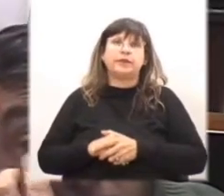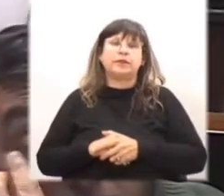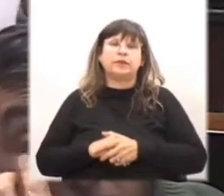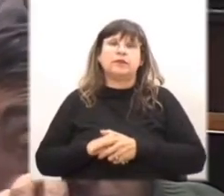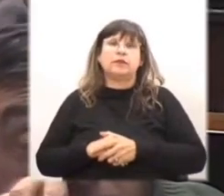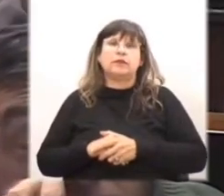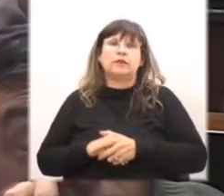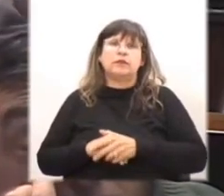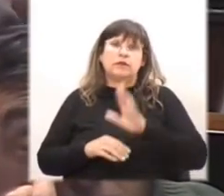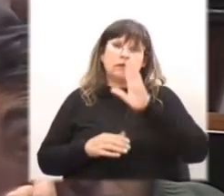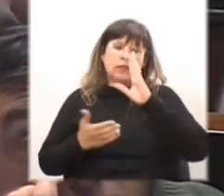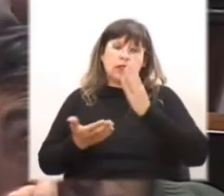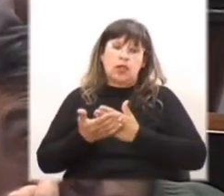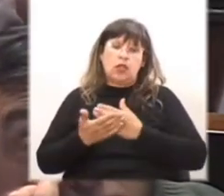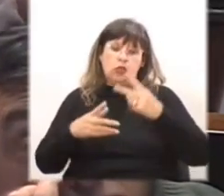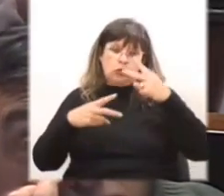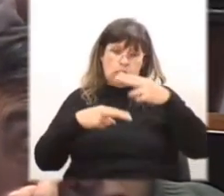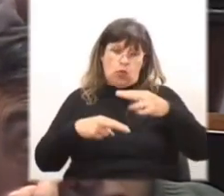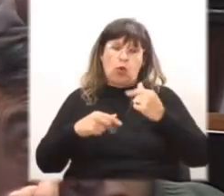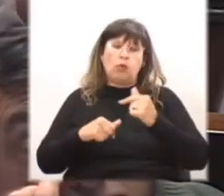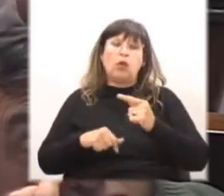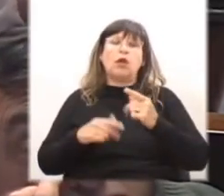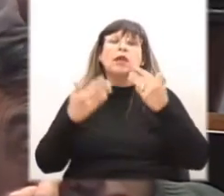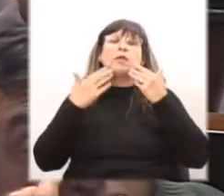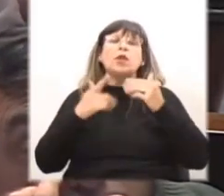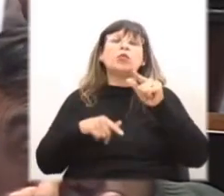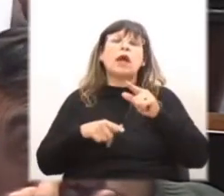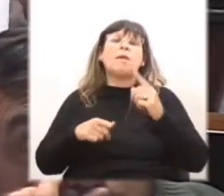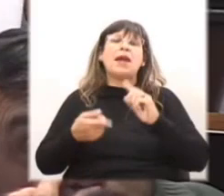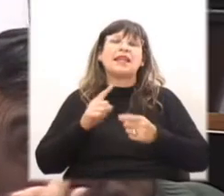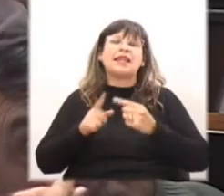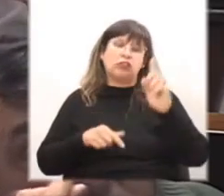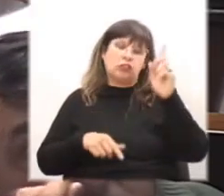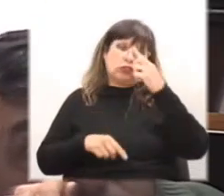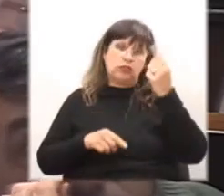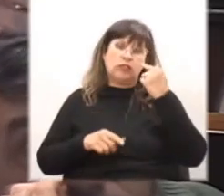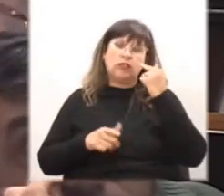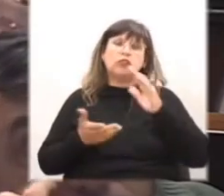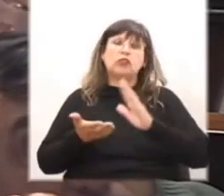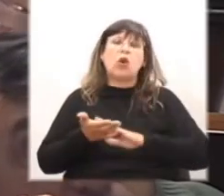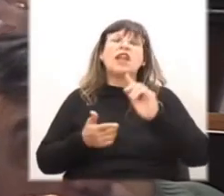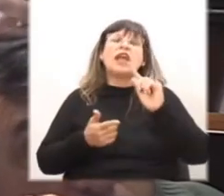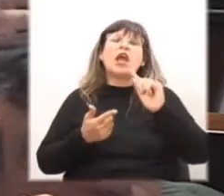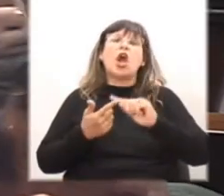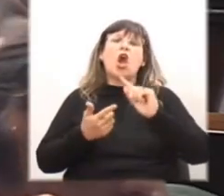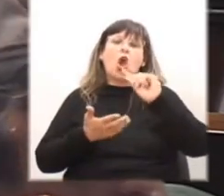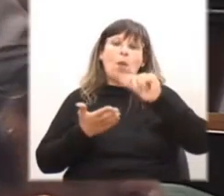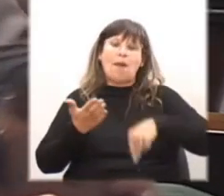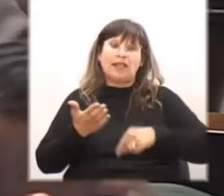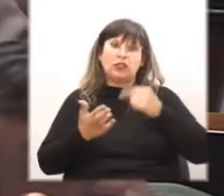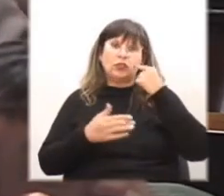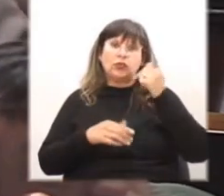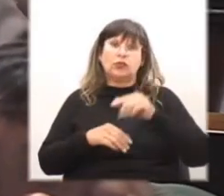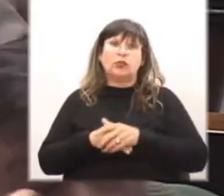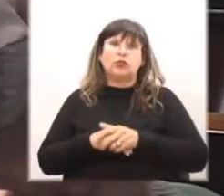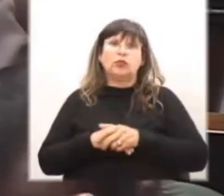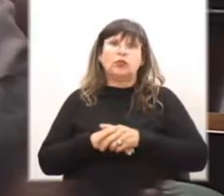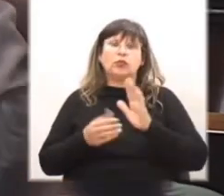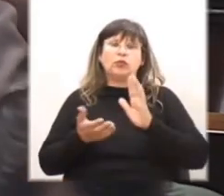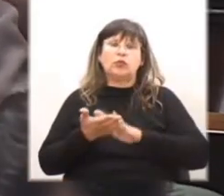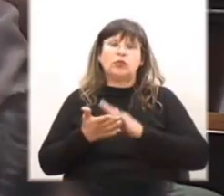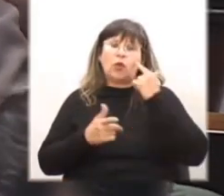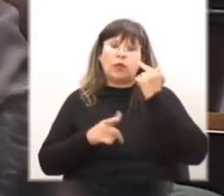En el último bloque de preguntas para Cancillería tiene que ver con convenios y vínculo con